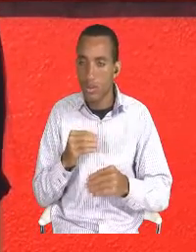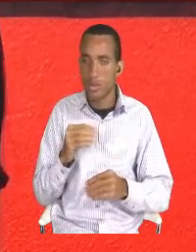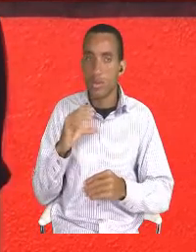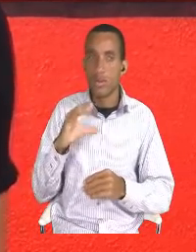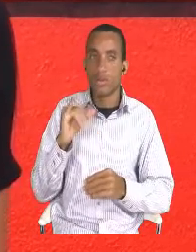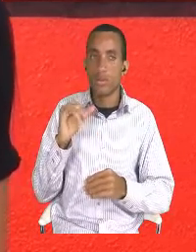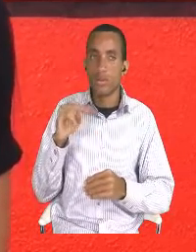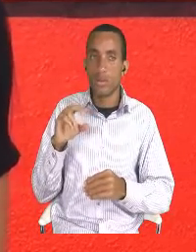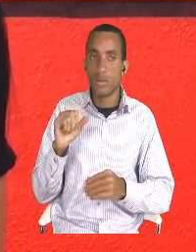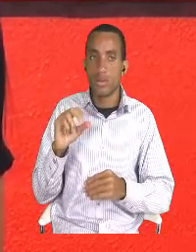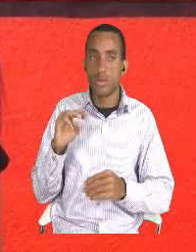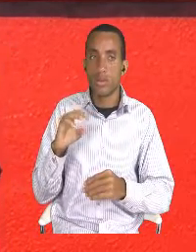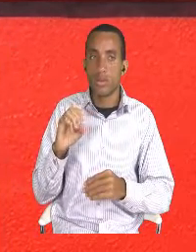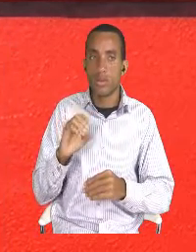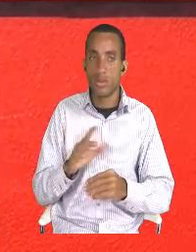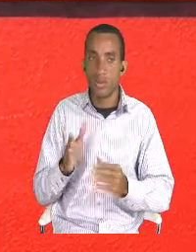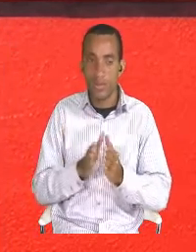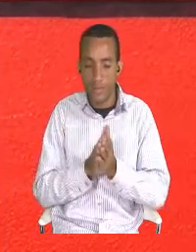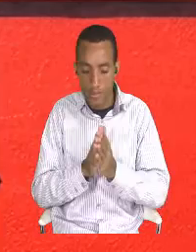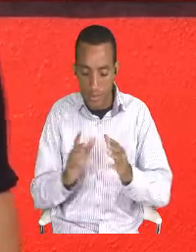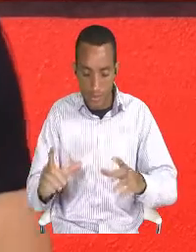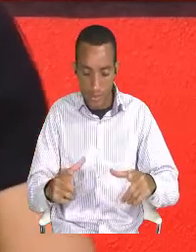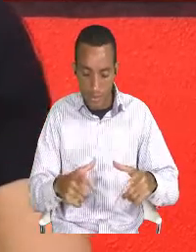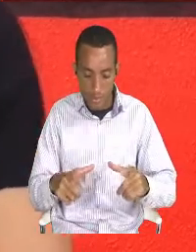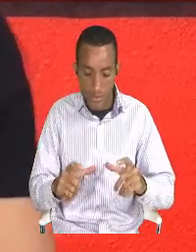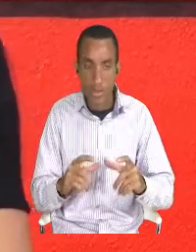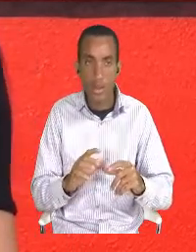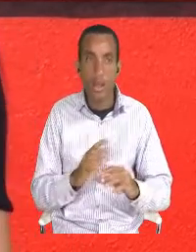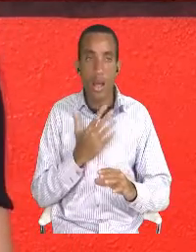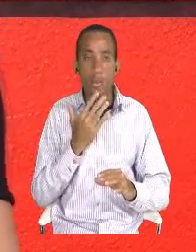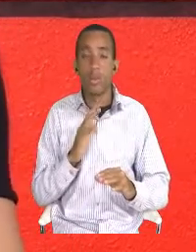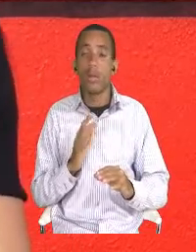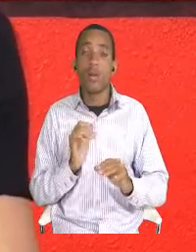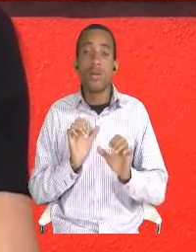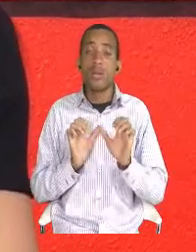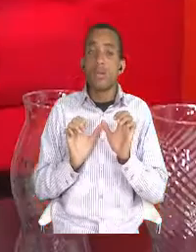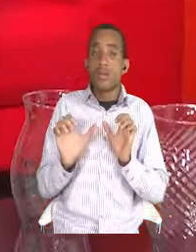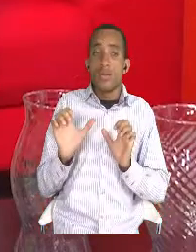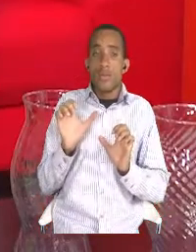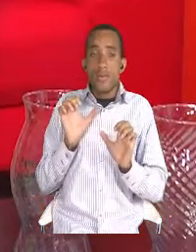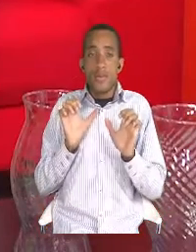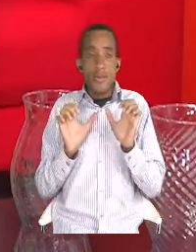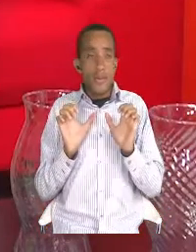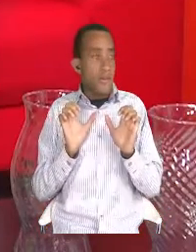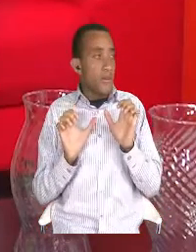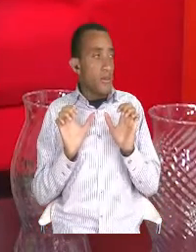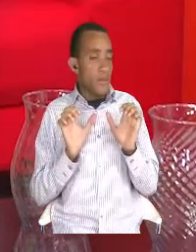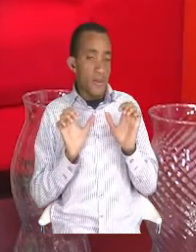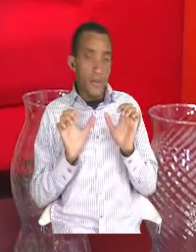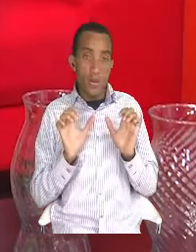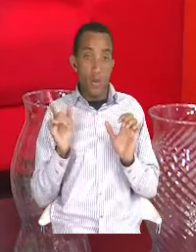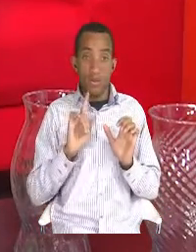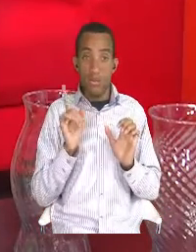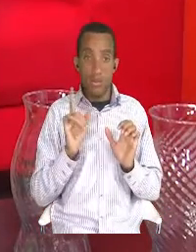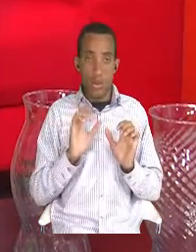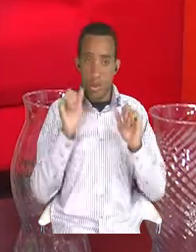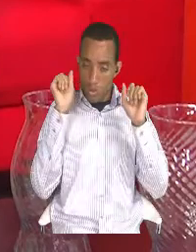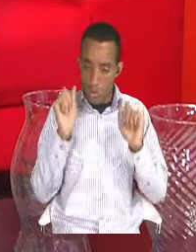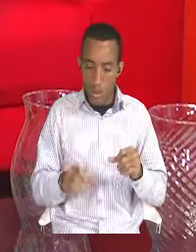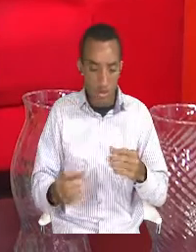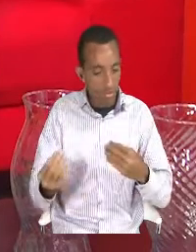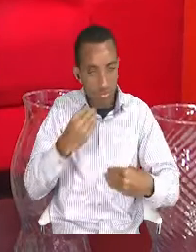delicioso. La torta de chocolate. La torta de chocolate. Yo no me cohibo en nada, simplemente es como un equilibrio, ¿sí? Y el cuerpo con el tiempo se